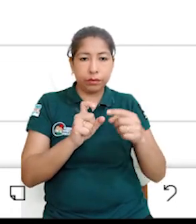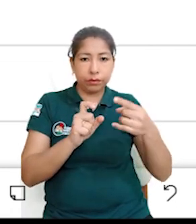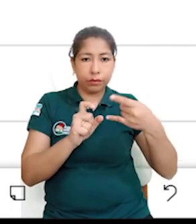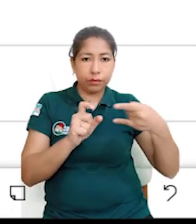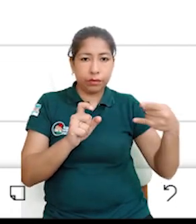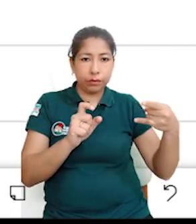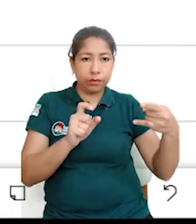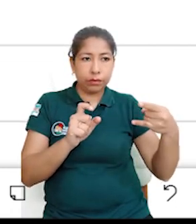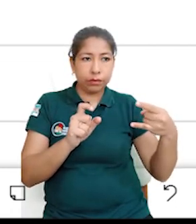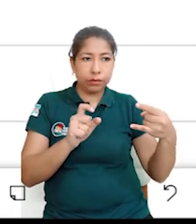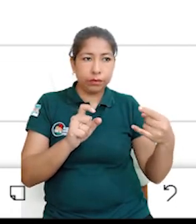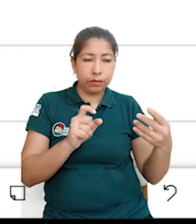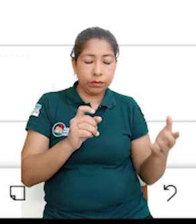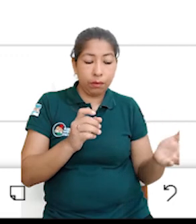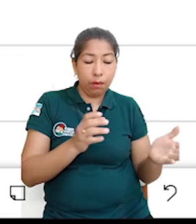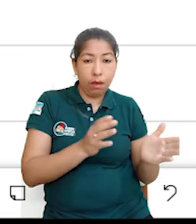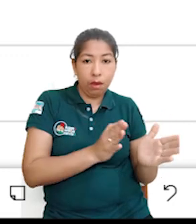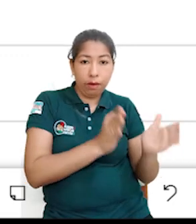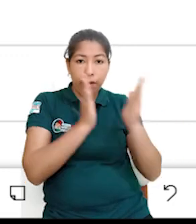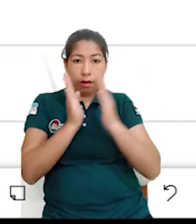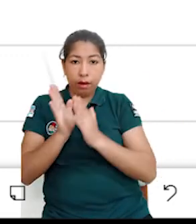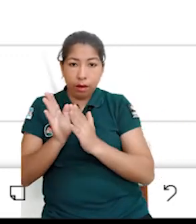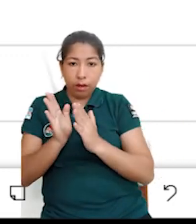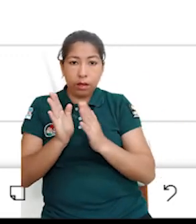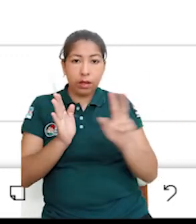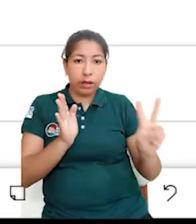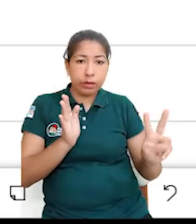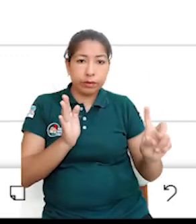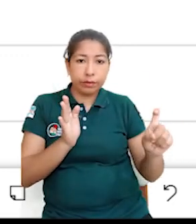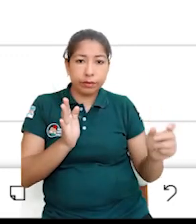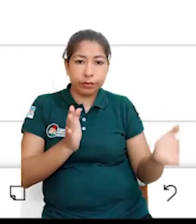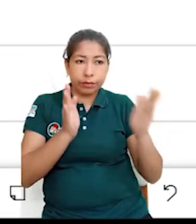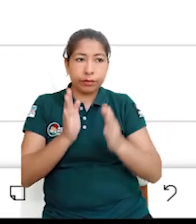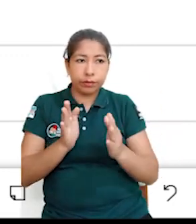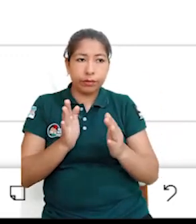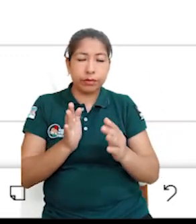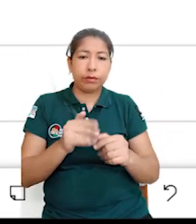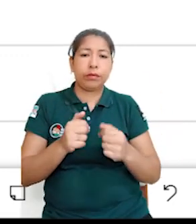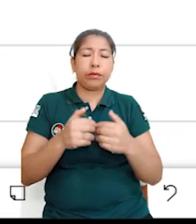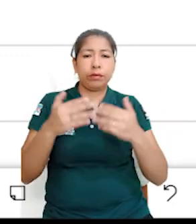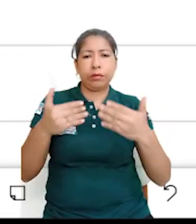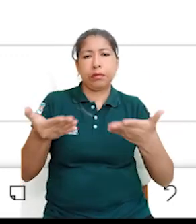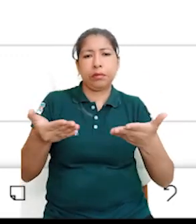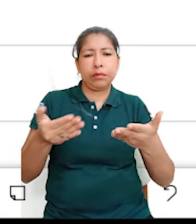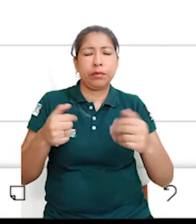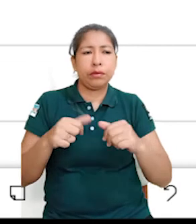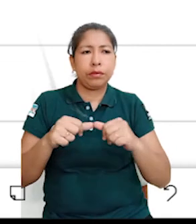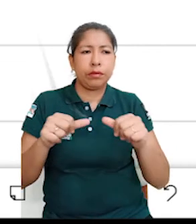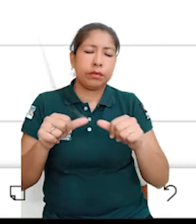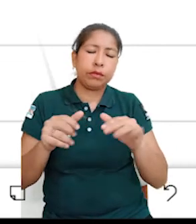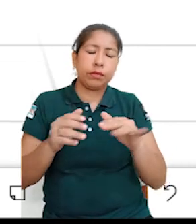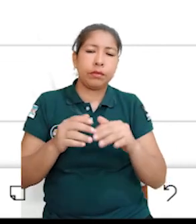está sumando o positivo pasa al primer miembro con negativo 2x y nos quedamos en el segundo miembro